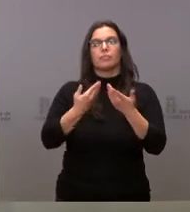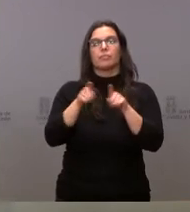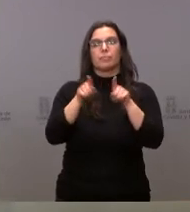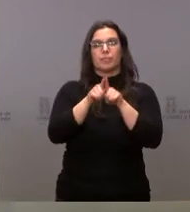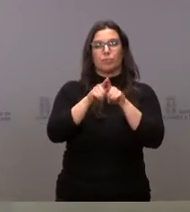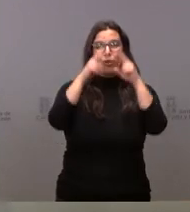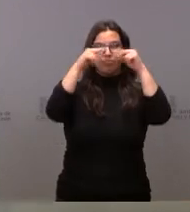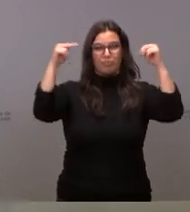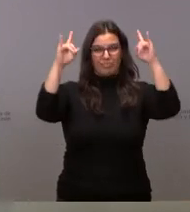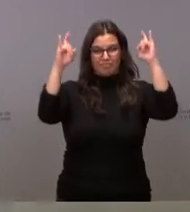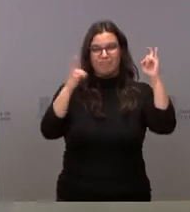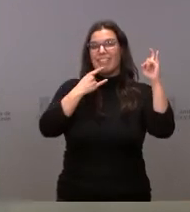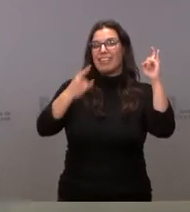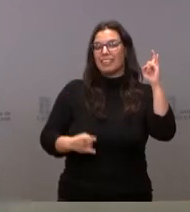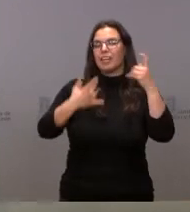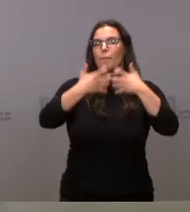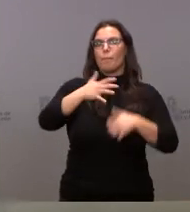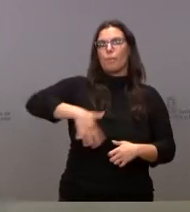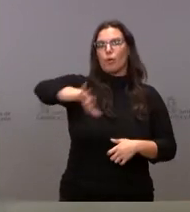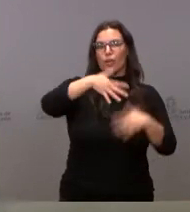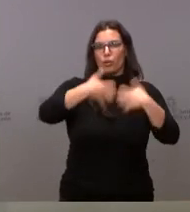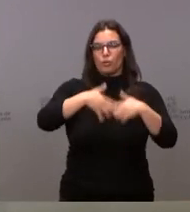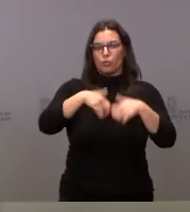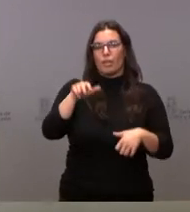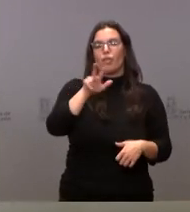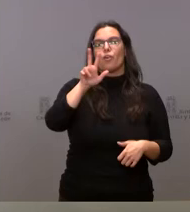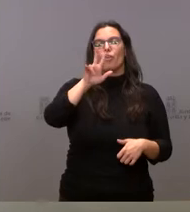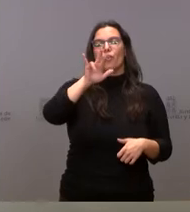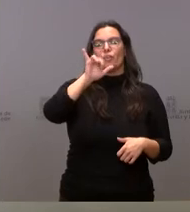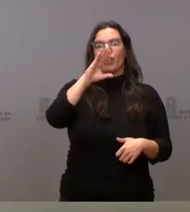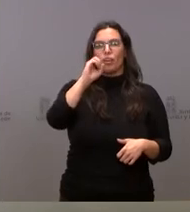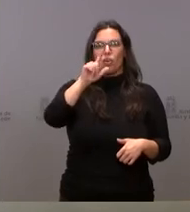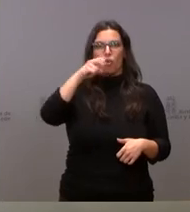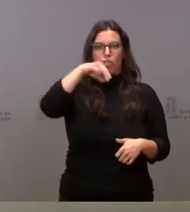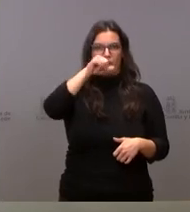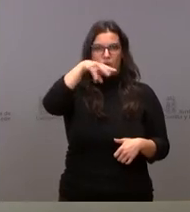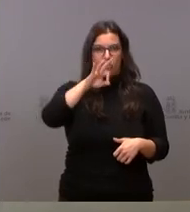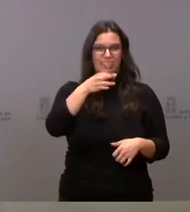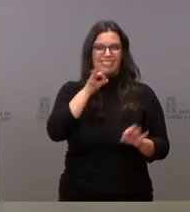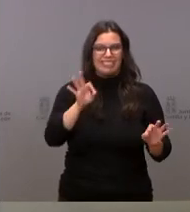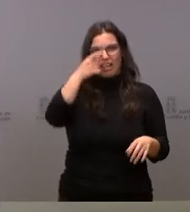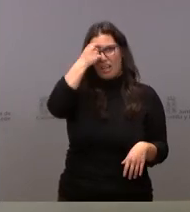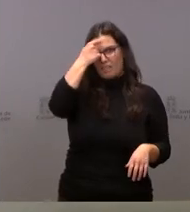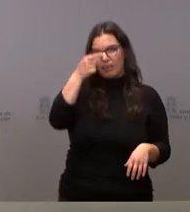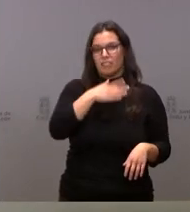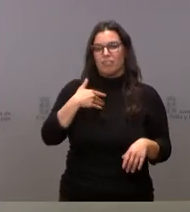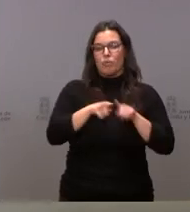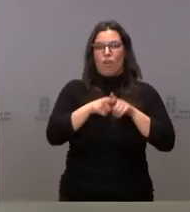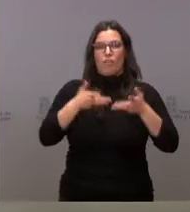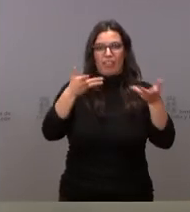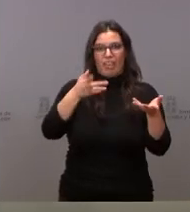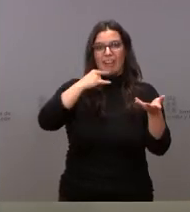en el polígono industrial de vicolozano en ávila se trata de ofrecer el suministro eléctrico